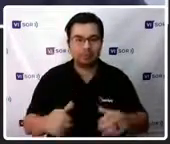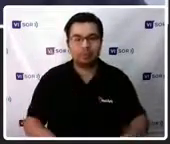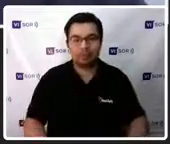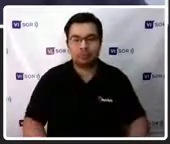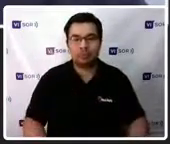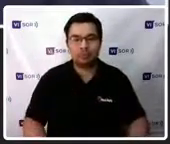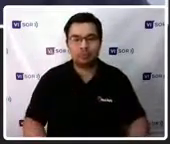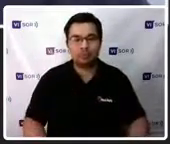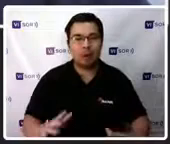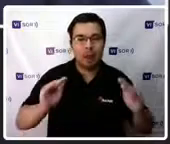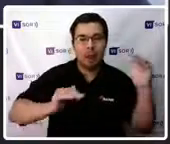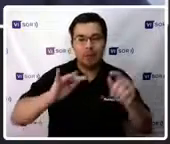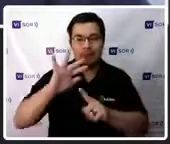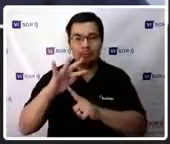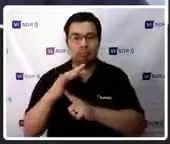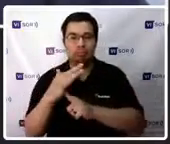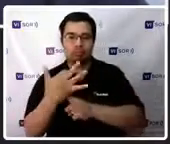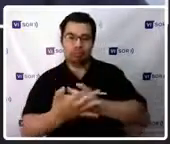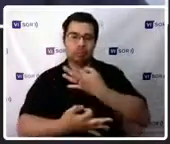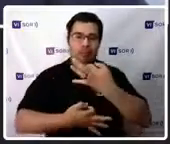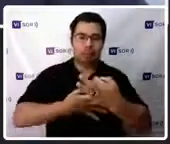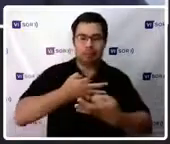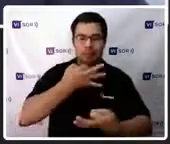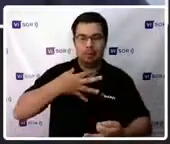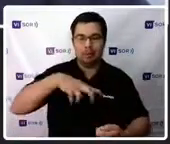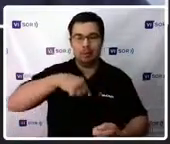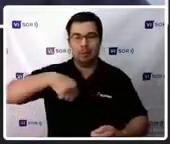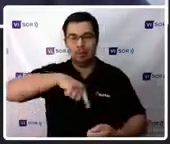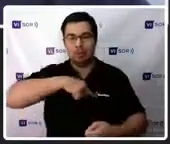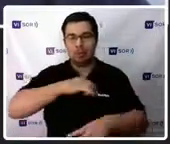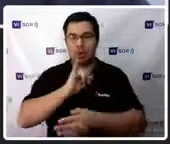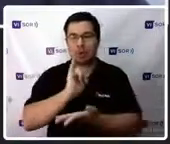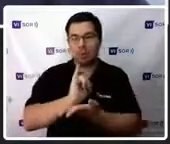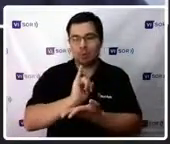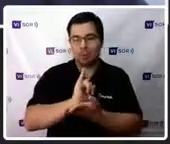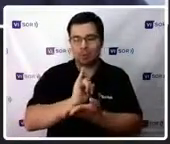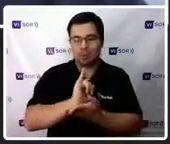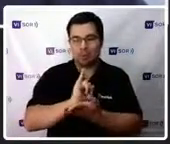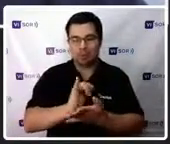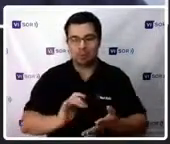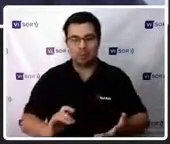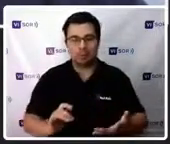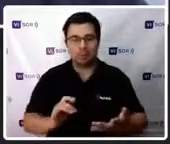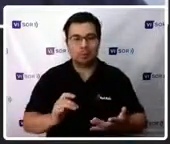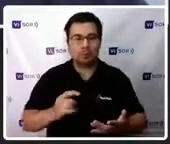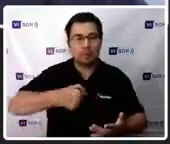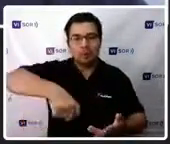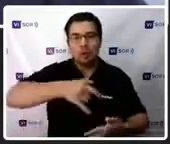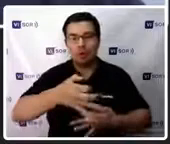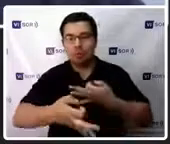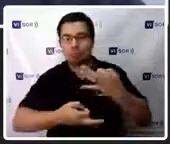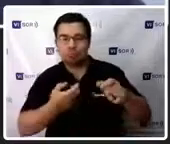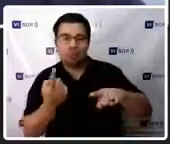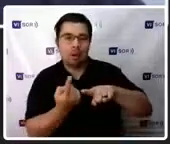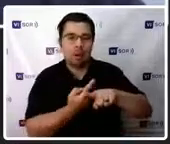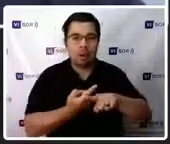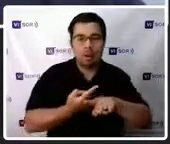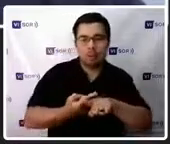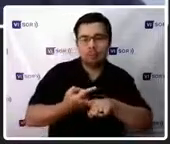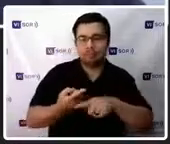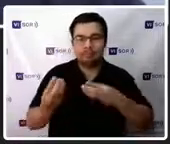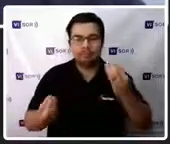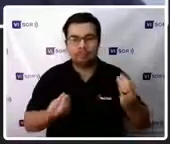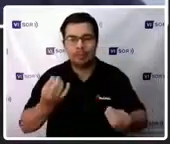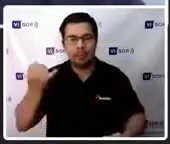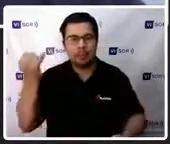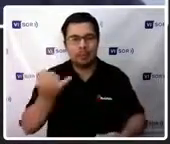arrogante decirlo, ¿no es cierto? Nosotros como institución, que finalmente lo que hacemos es que nuestros docentes, ¿no es cierto?, siempre tengan una